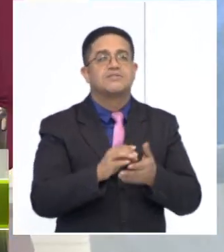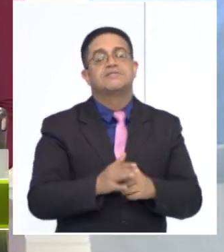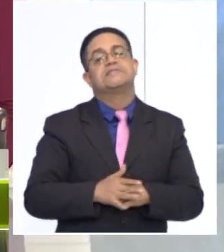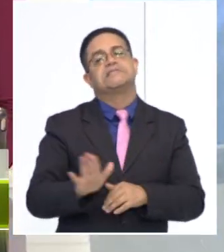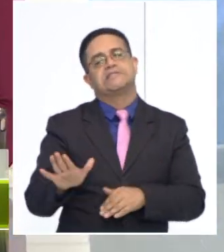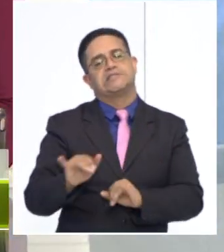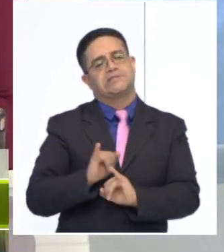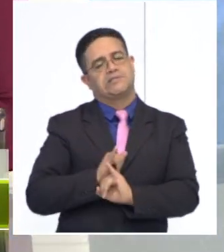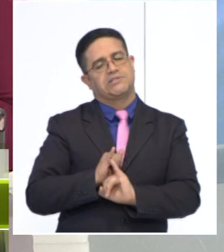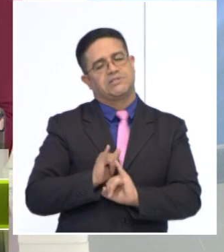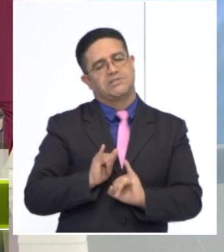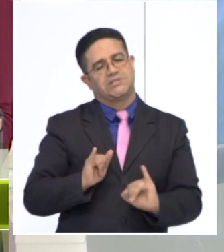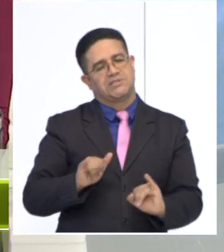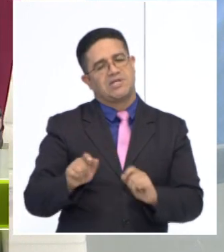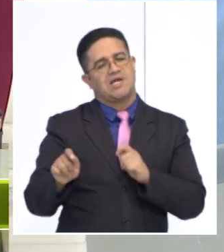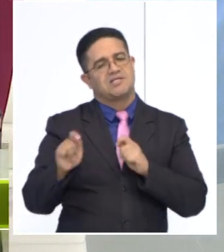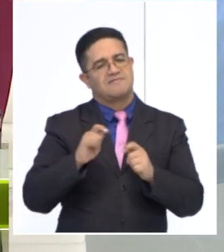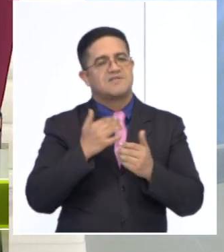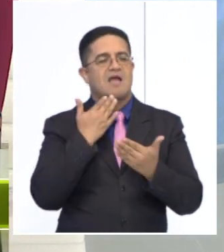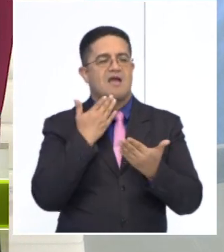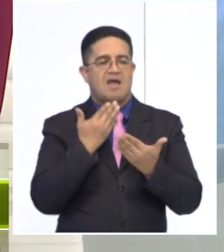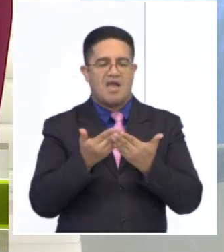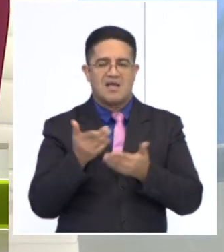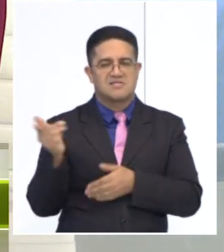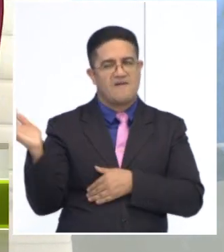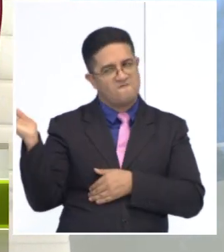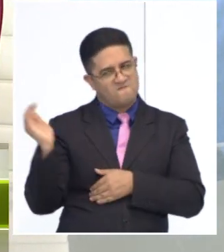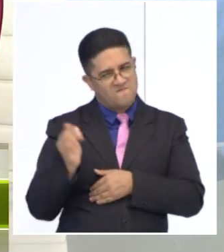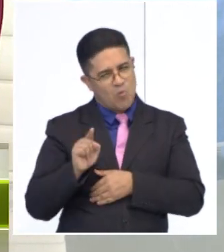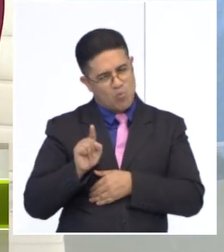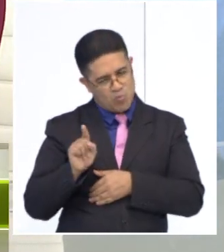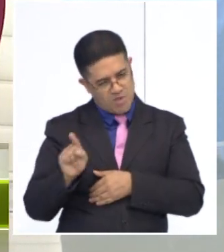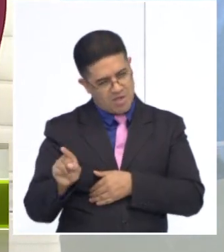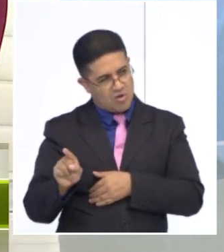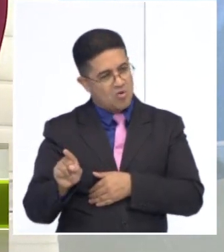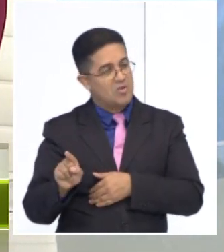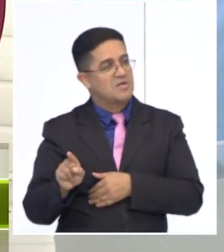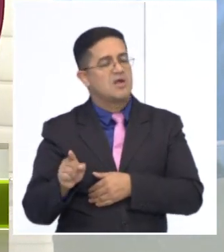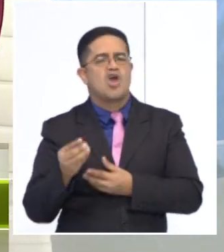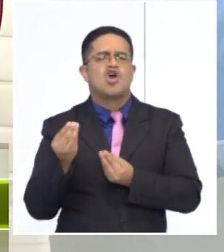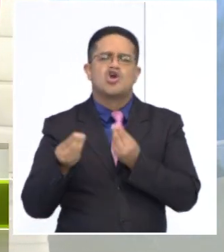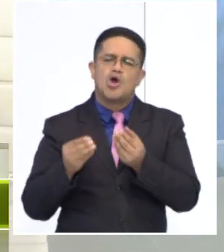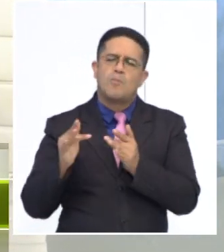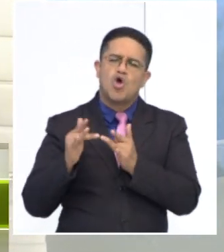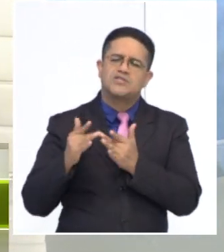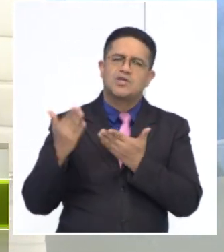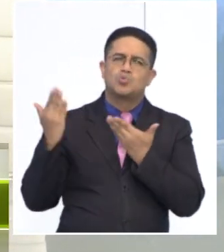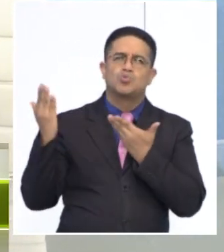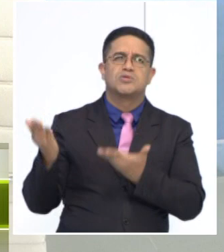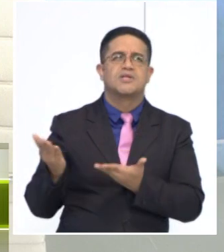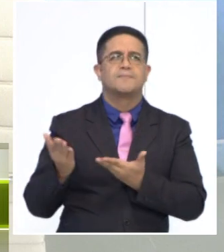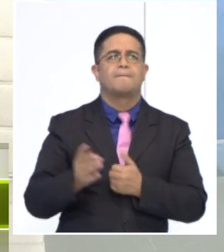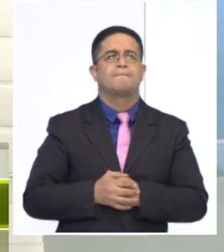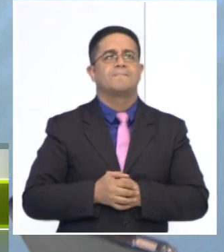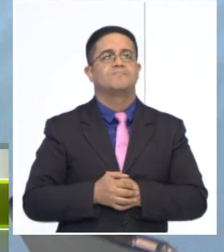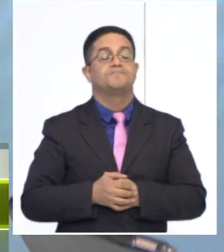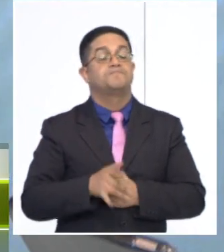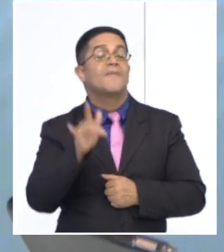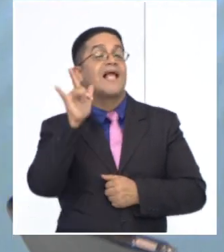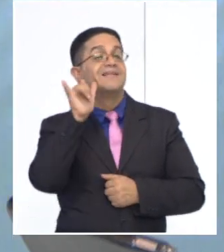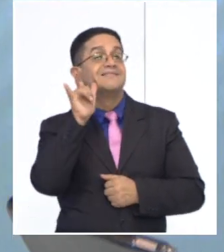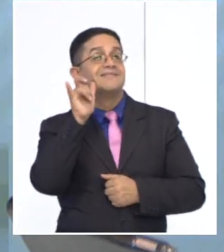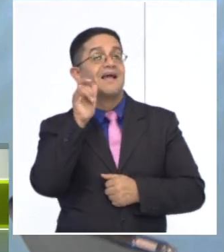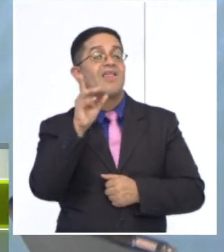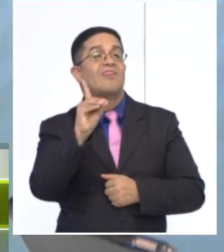sí, terminamos esta entrevista agradeciendo que nos acompañara el día de hoy. Gracias a ti, doctora, Daniela. ¿cómo la contactamos nuevamente? Vamos a las redes. Por